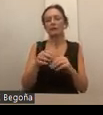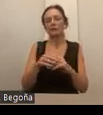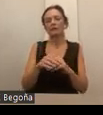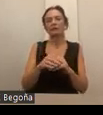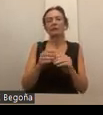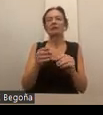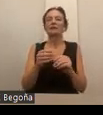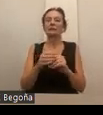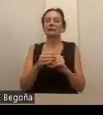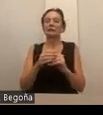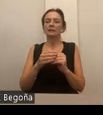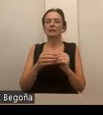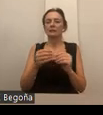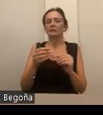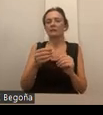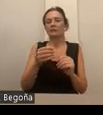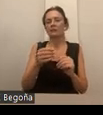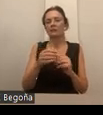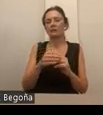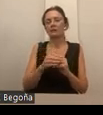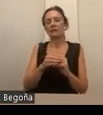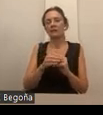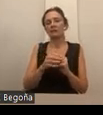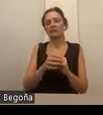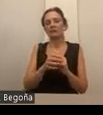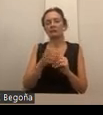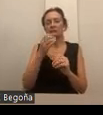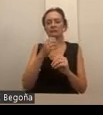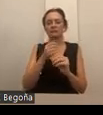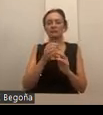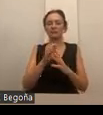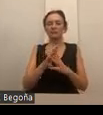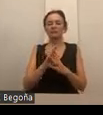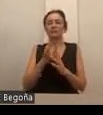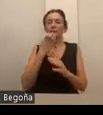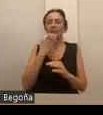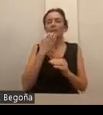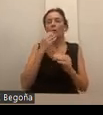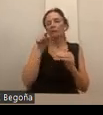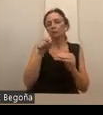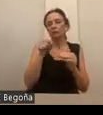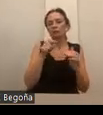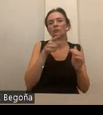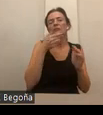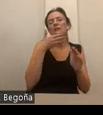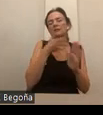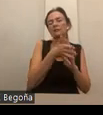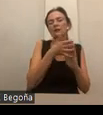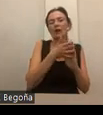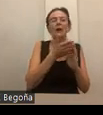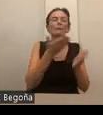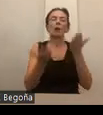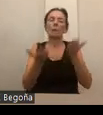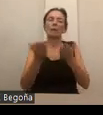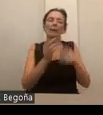si extraemos el resultado en ratones y lo extraemos a personas, o deducimos que funciona